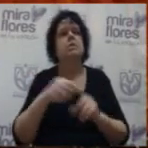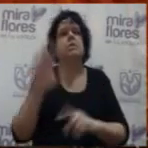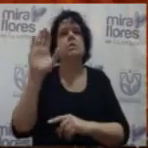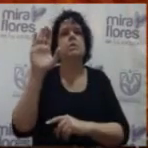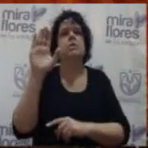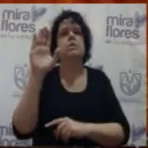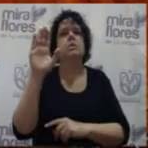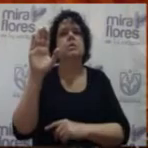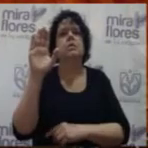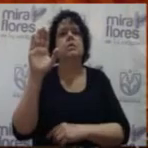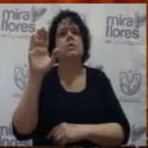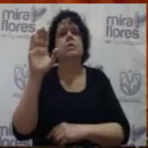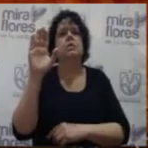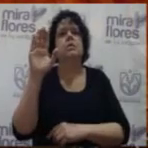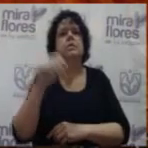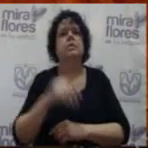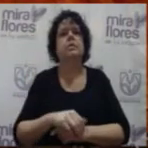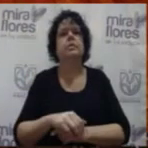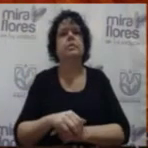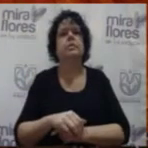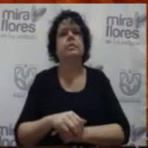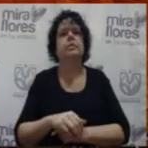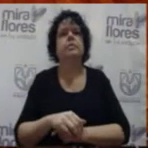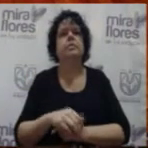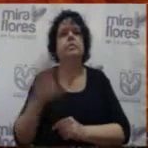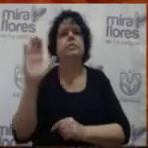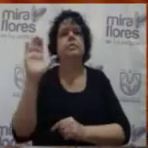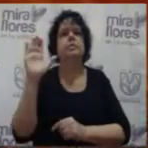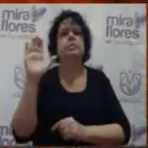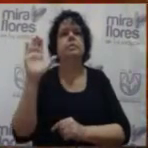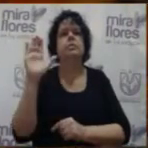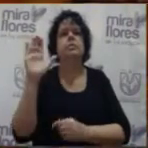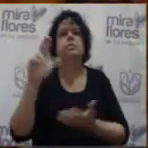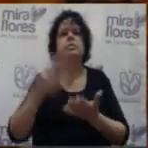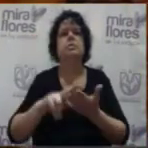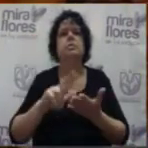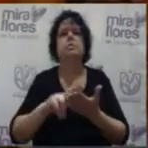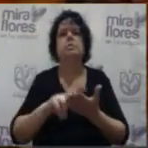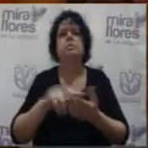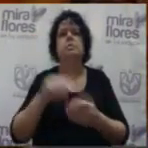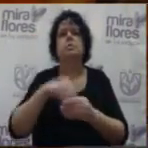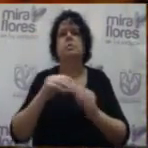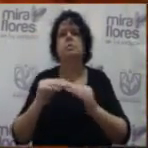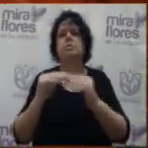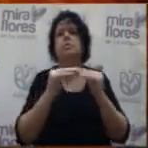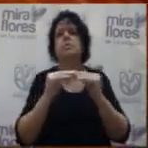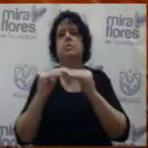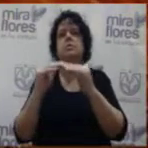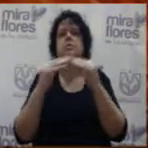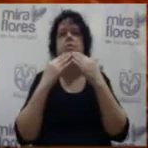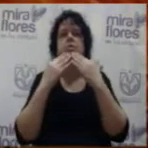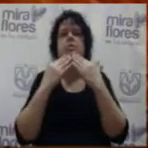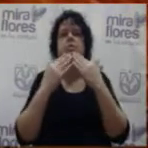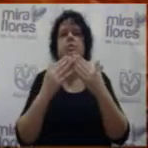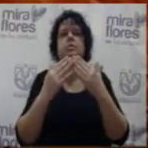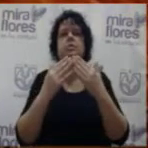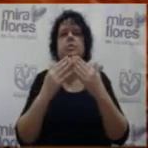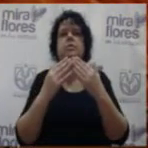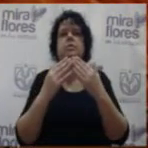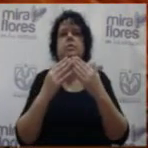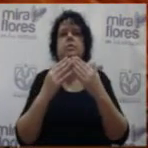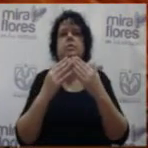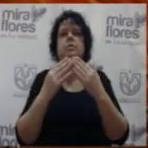aprobar lo propuesto, si no se expresan en señal de conformidad, se aprueba por unanimidad de votos también. Muchas gracias. No tenemos más temas,